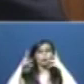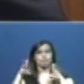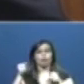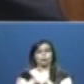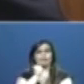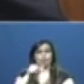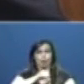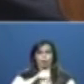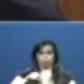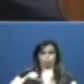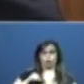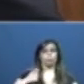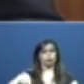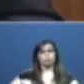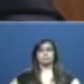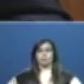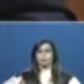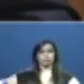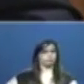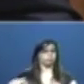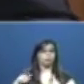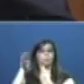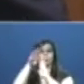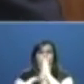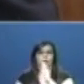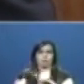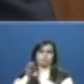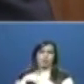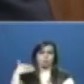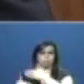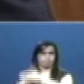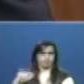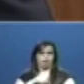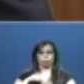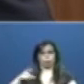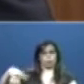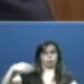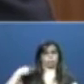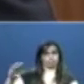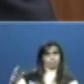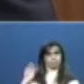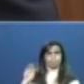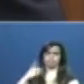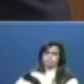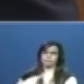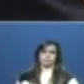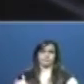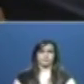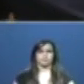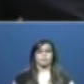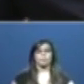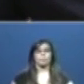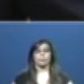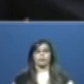autónomo y pondremos definitivamente en marcha el programa de sucesión de autónomos propuesto por ellos para